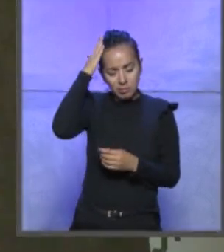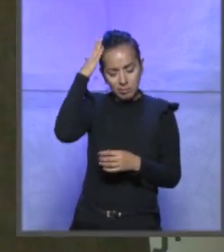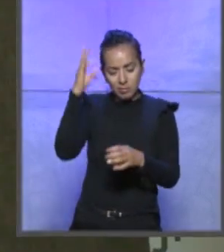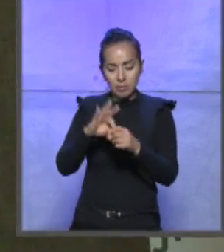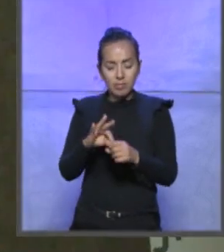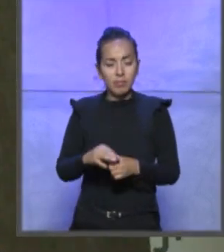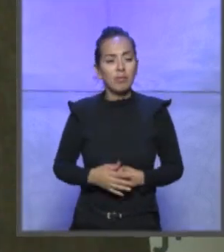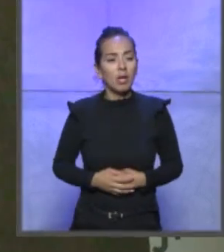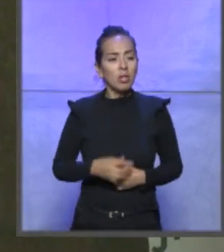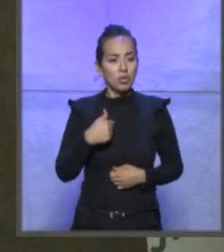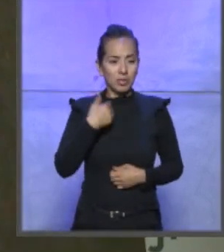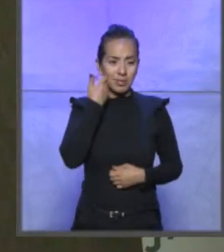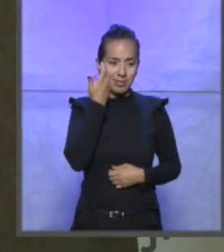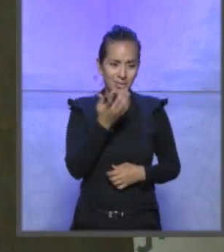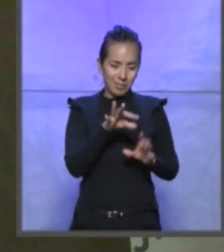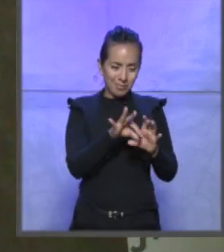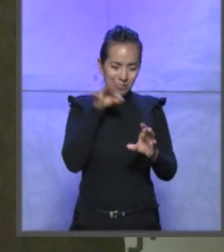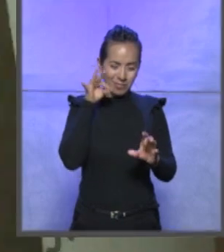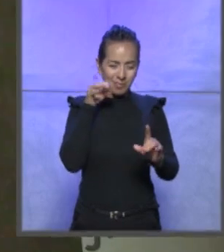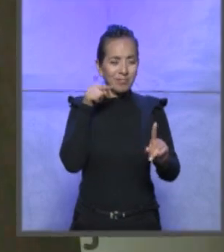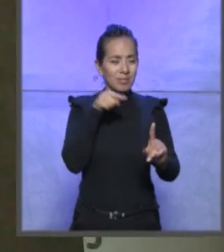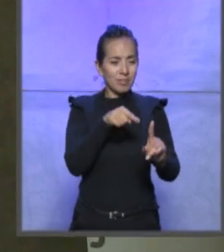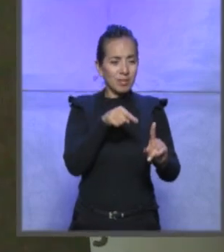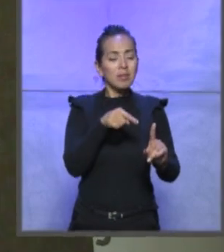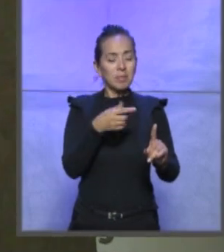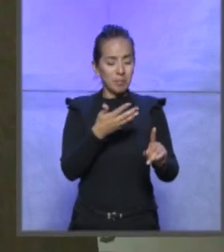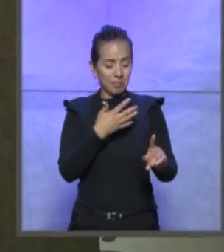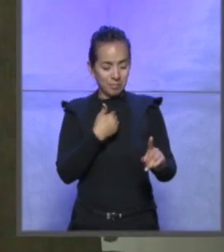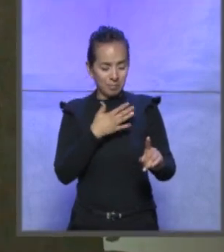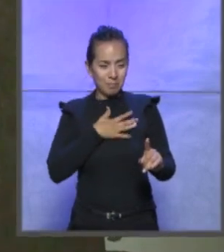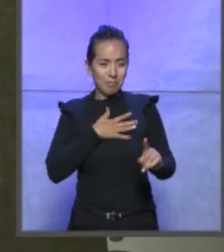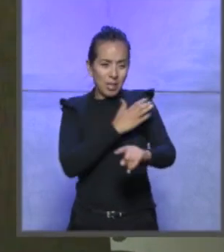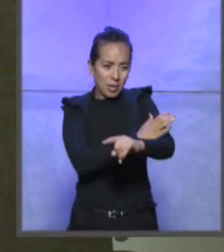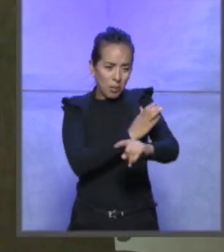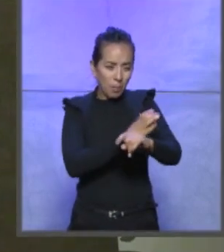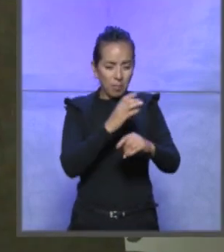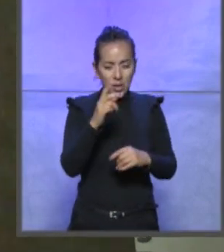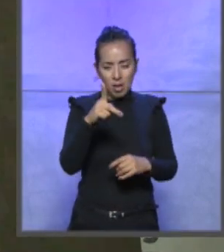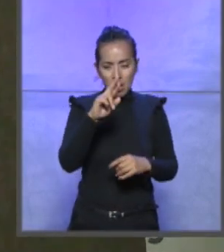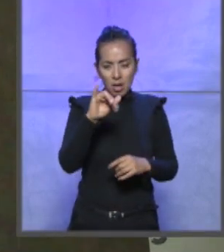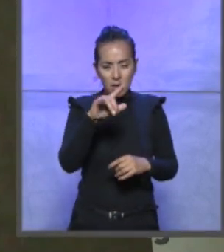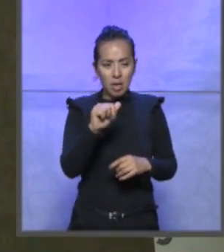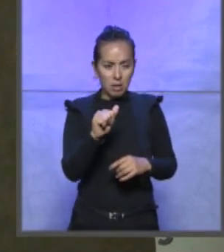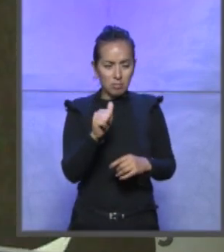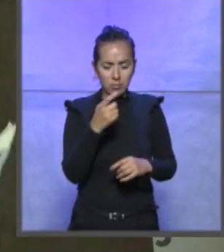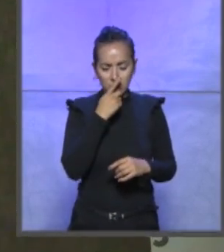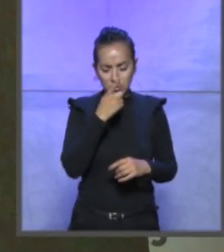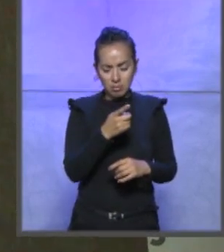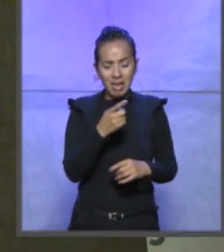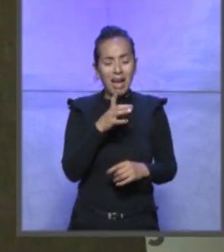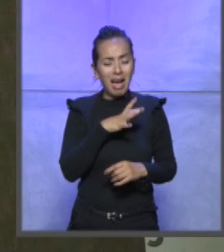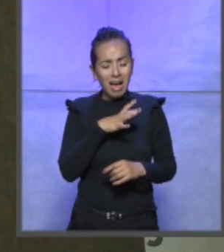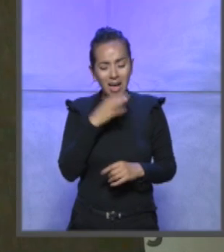algo, un caso en particular. Como bien comentaba mi compañera Carla, hay momentos en los cuales por el